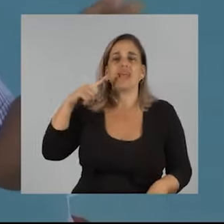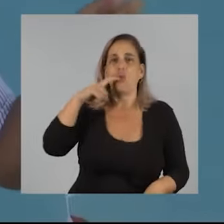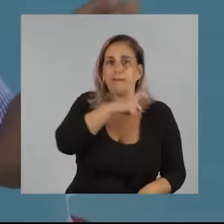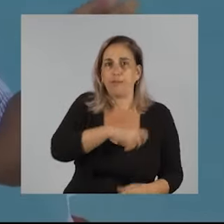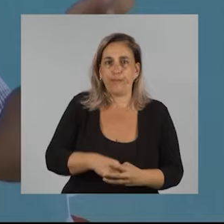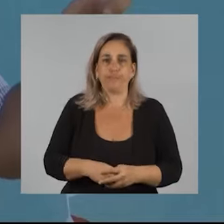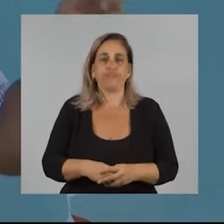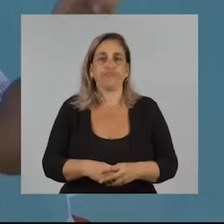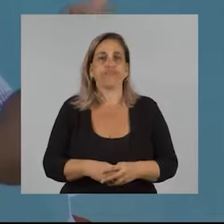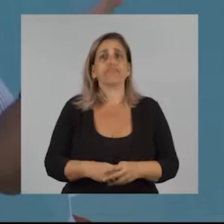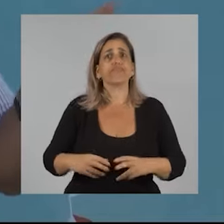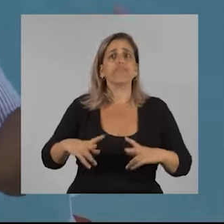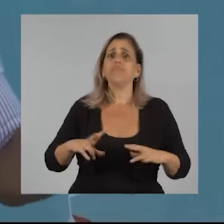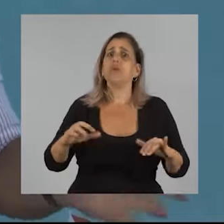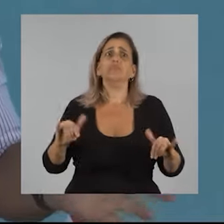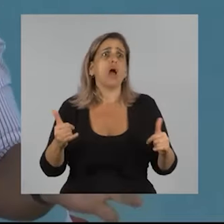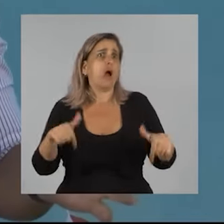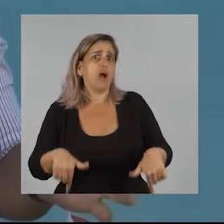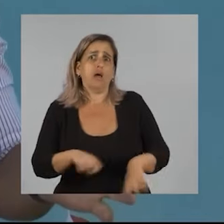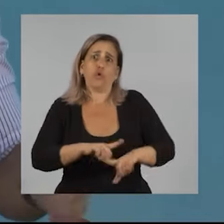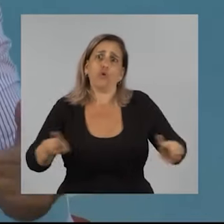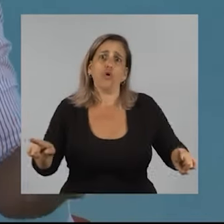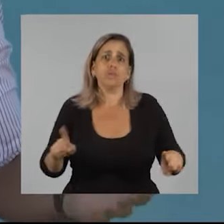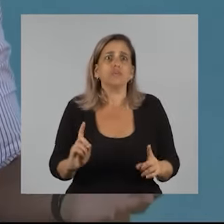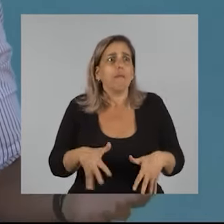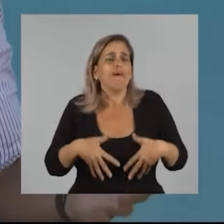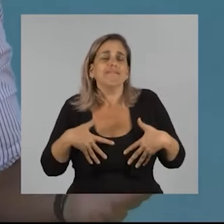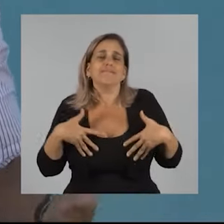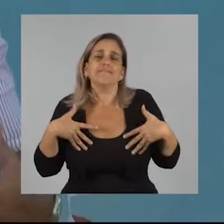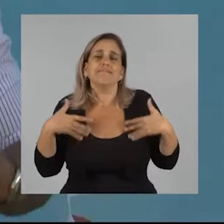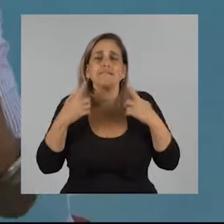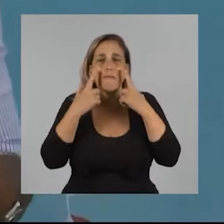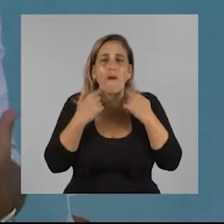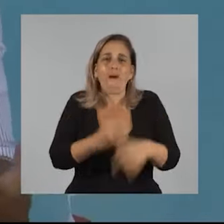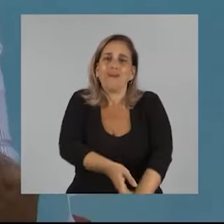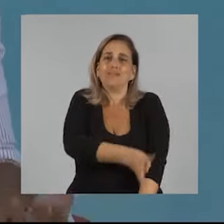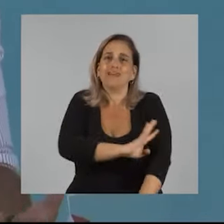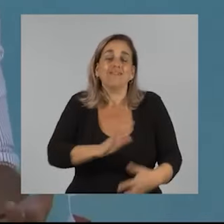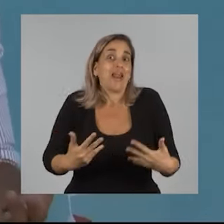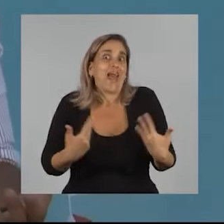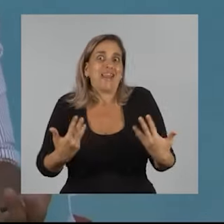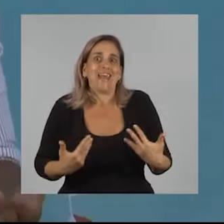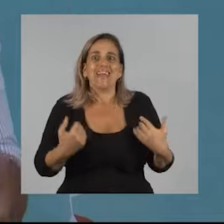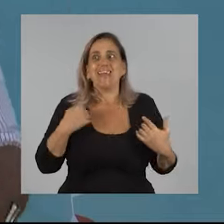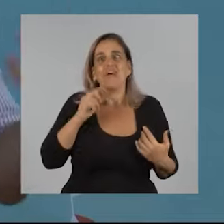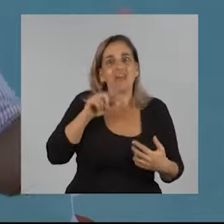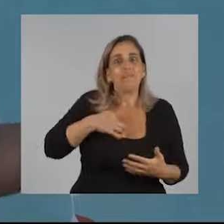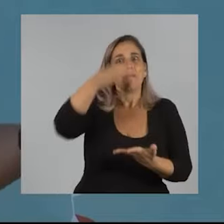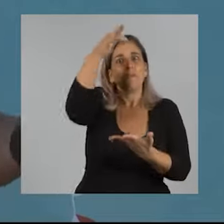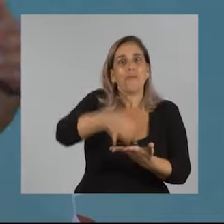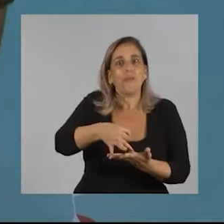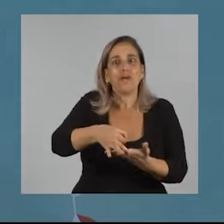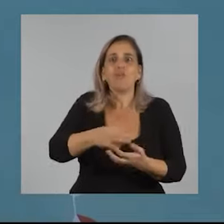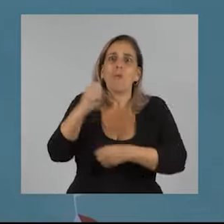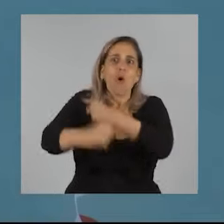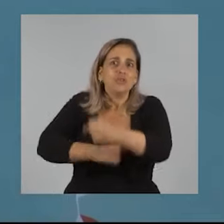Tacuarembó. Y me dice, yo ya no estoy acá. Y se empezó a emocionar y me dice, ¿no sabes la alegría que me da que mi